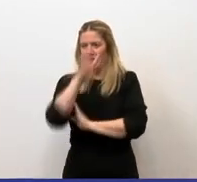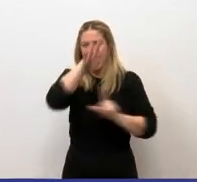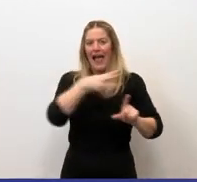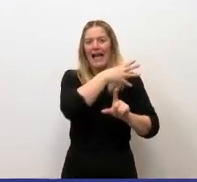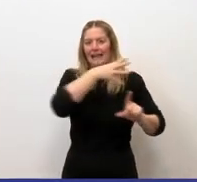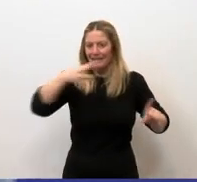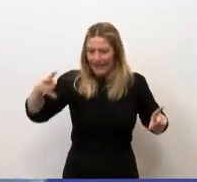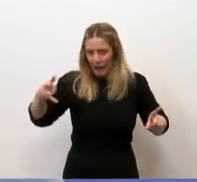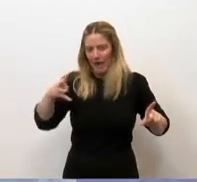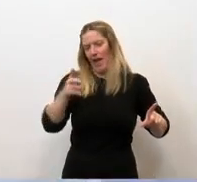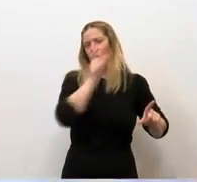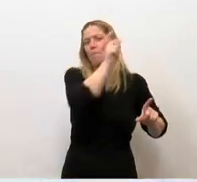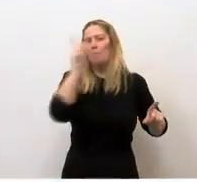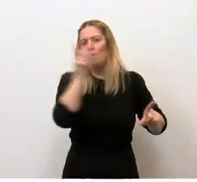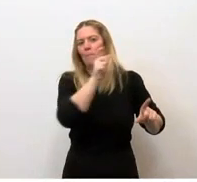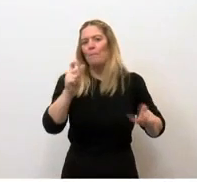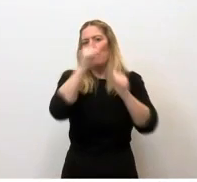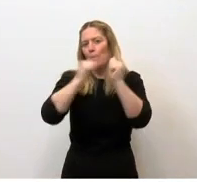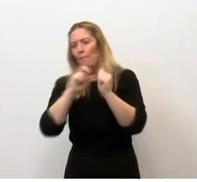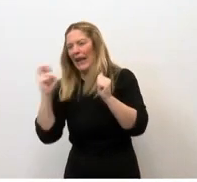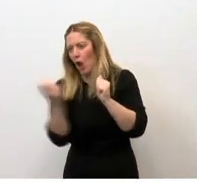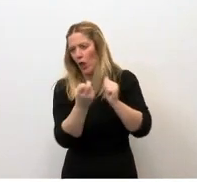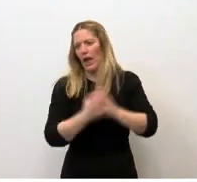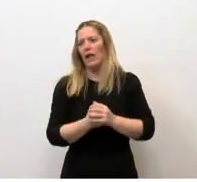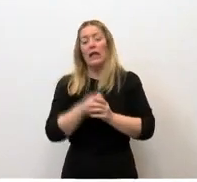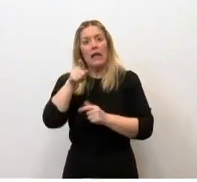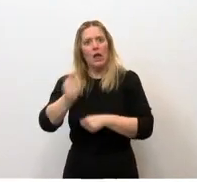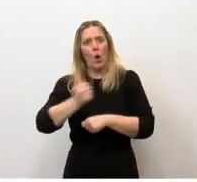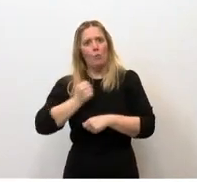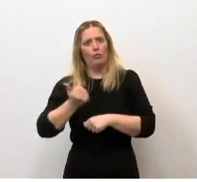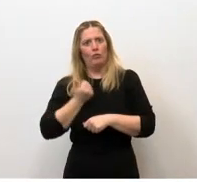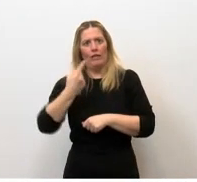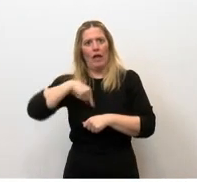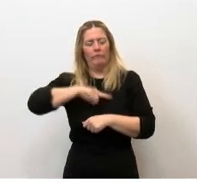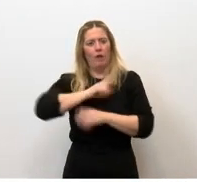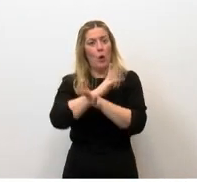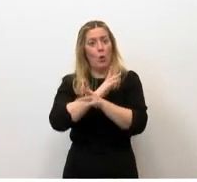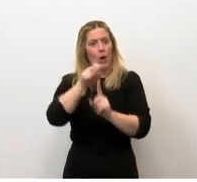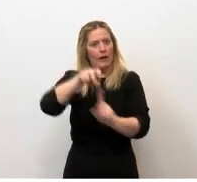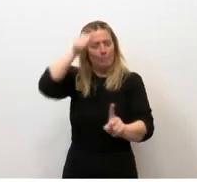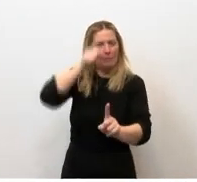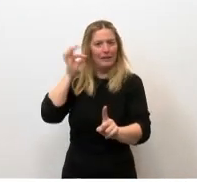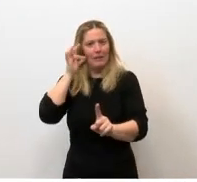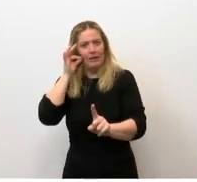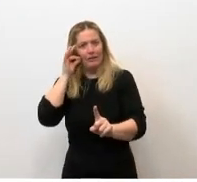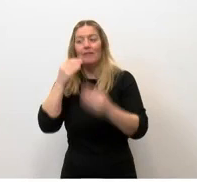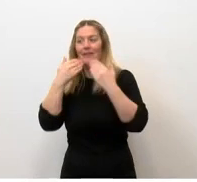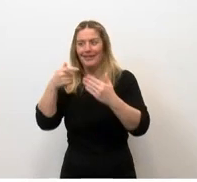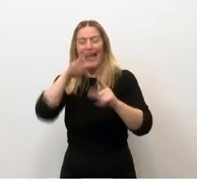mucho, tuvimos la oportunidad de jugar un poquito con la perspectiva de género en la tabla